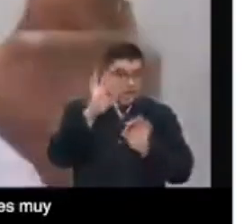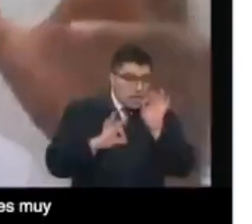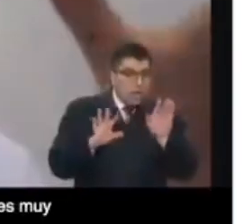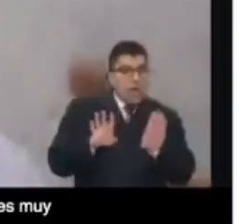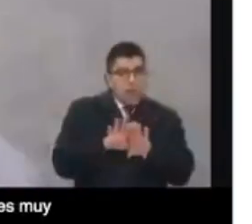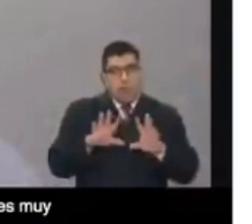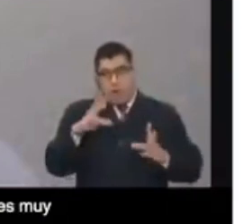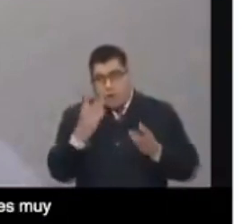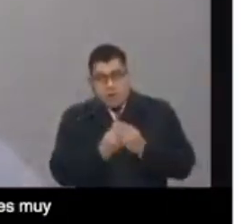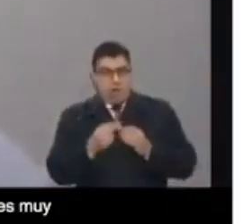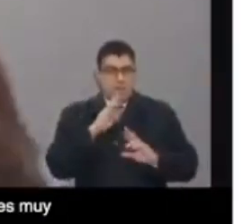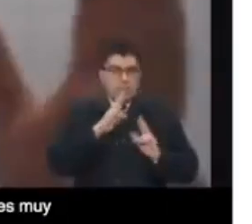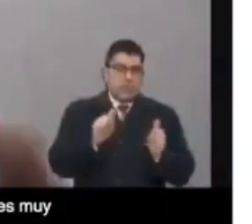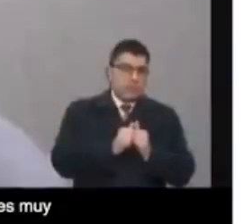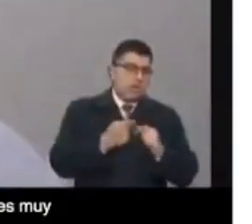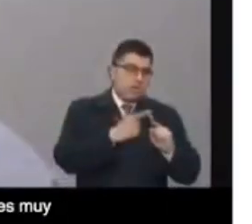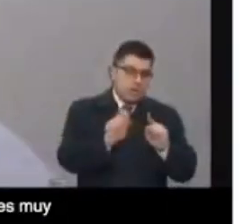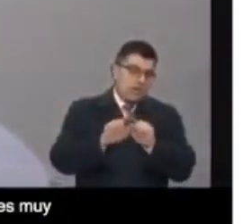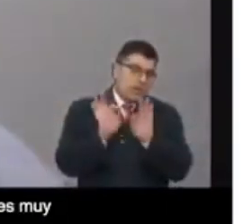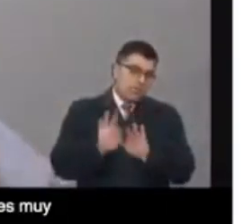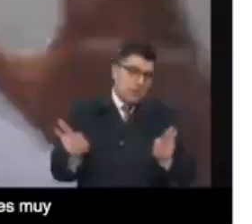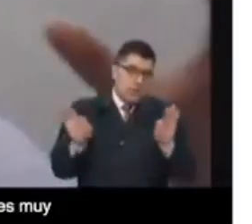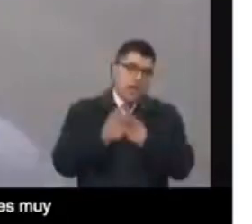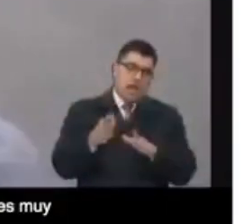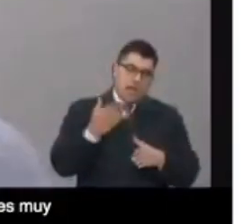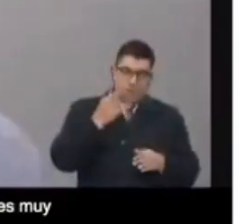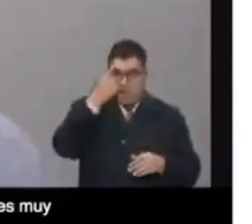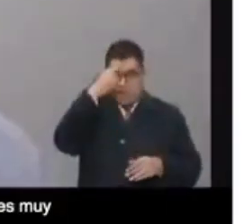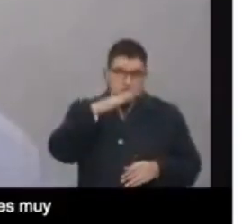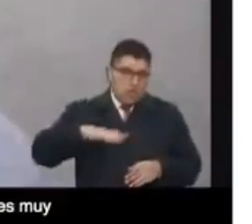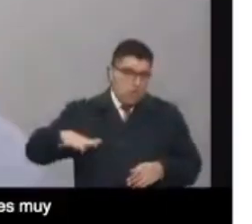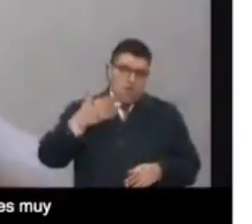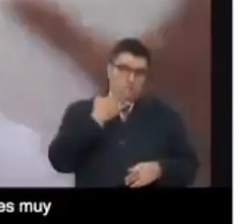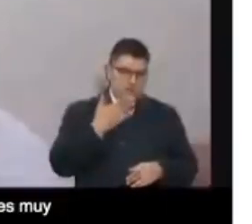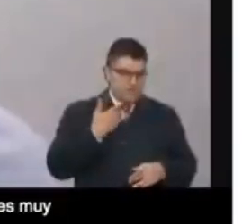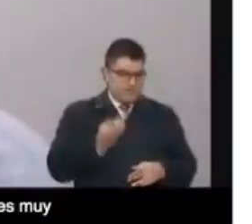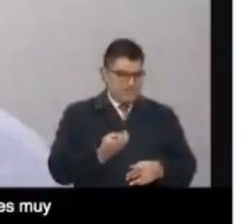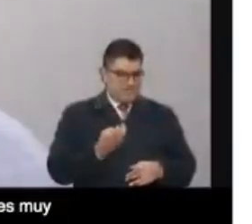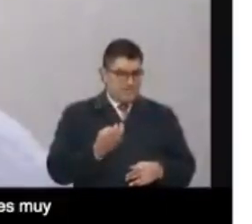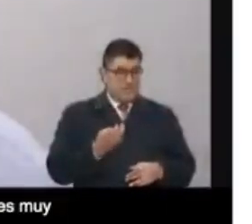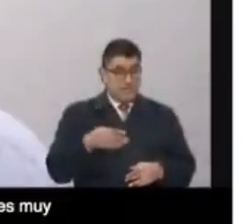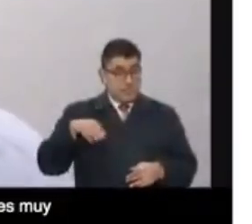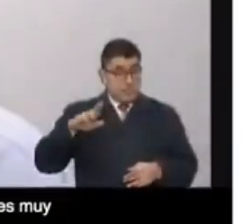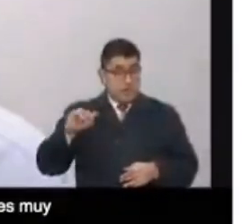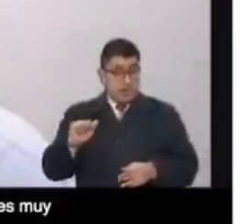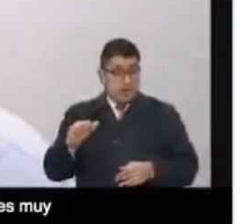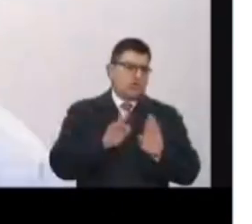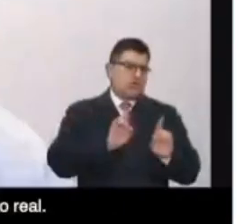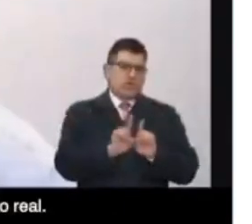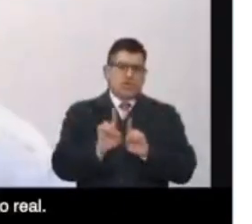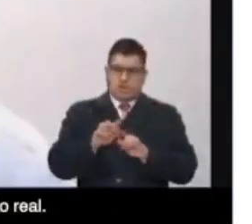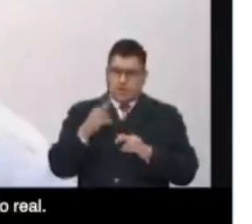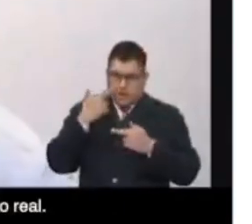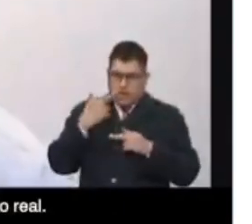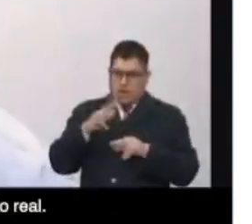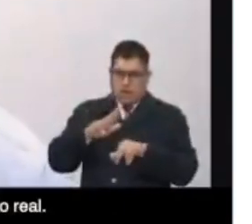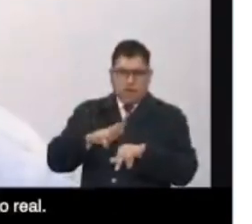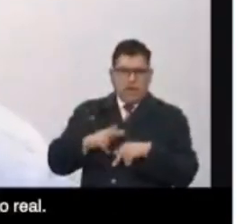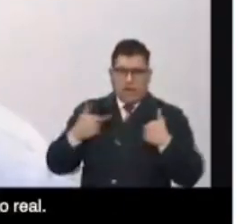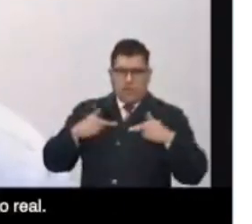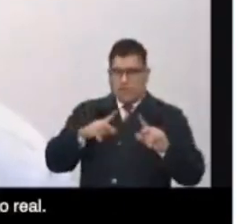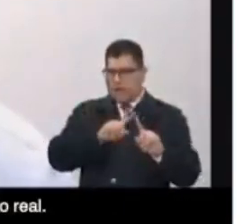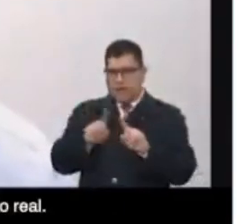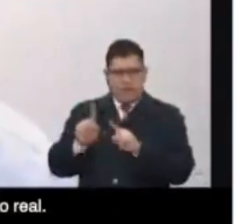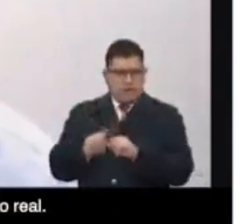porque la pluralidad es muy importante para todos y que morena no se lleve la mayoría pues no señores